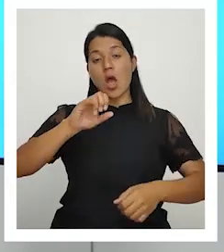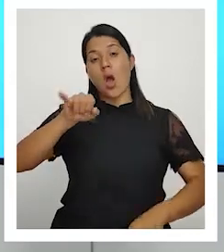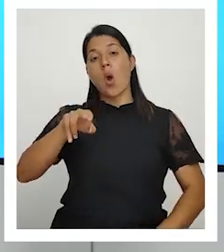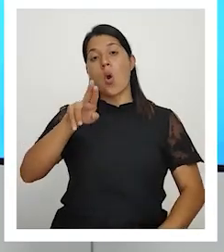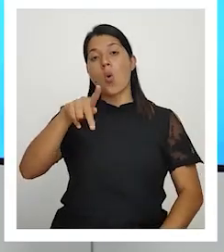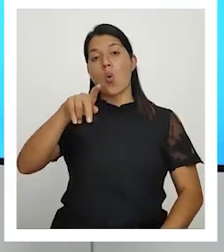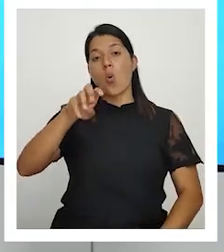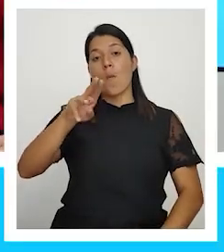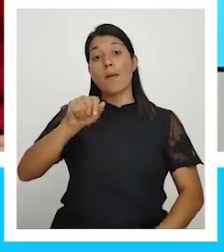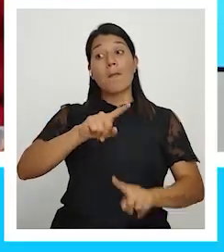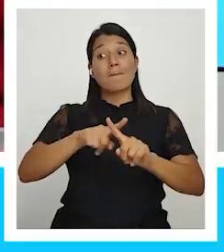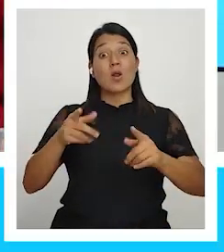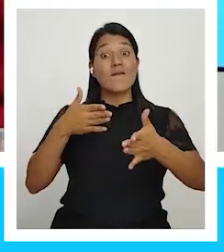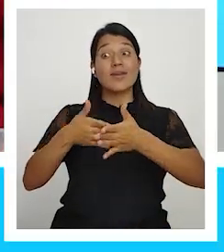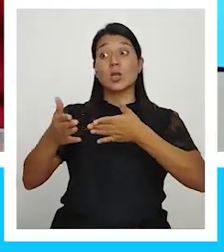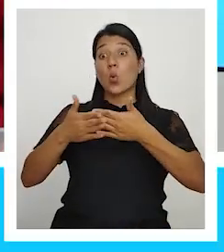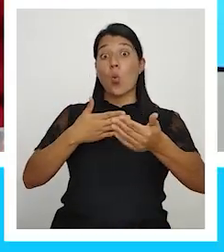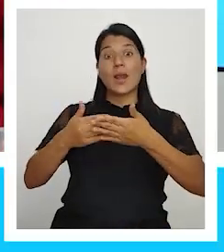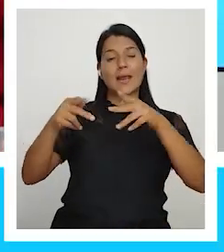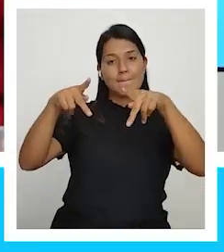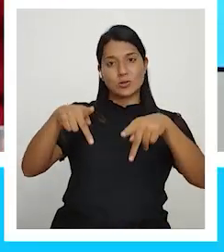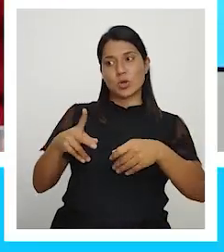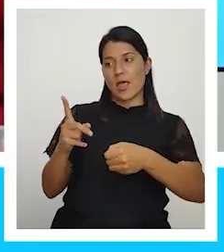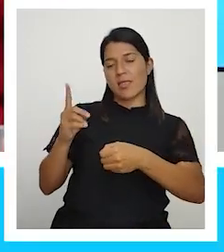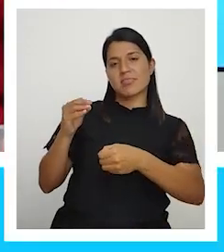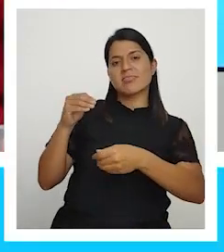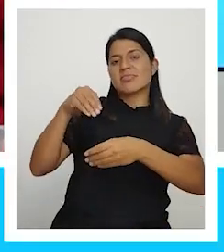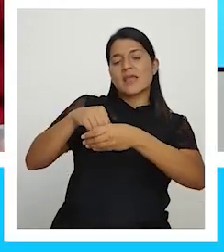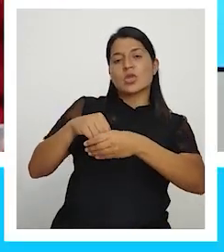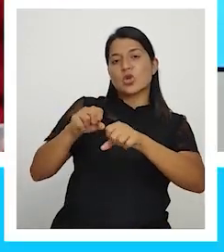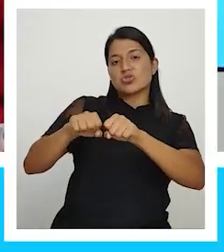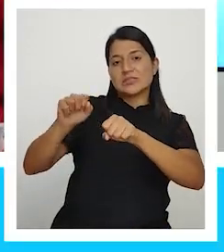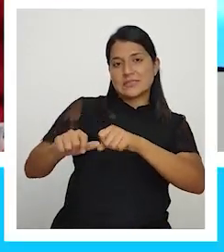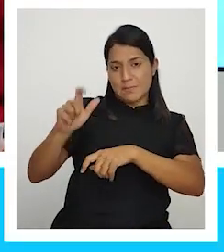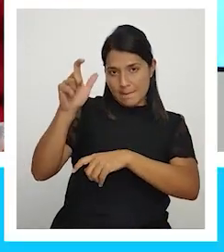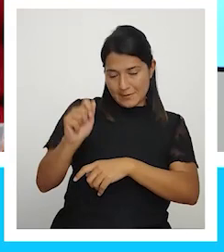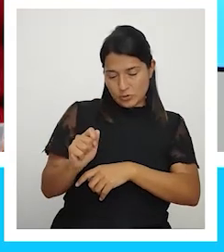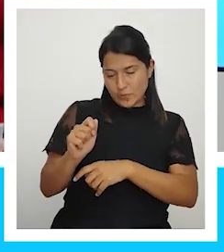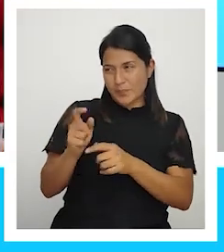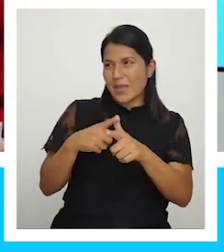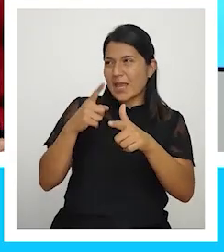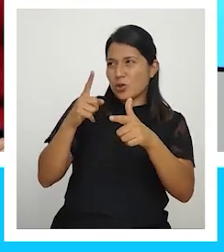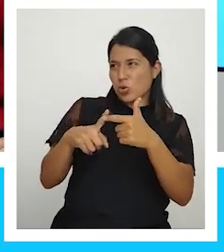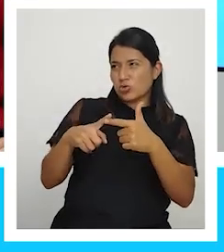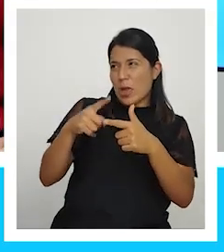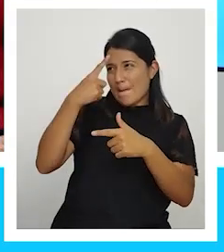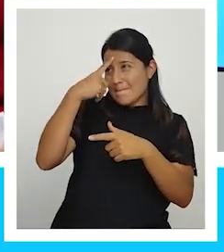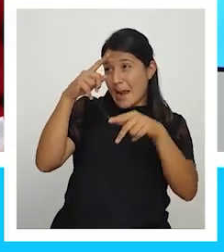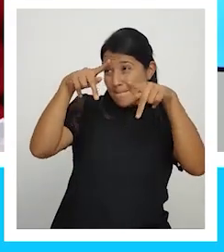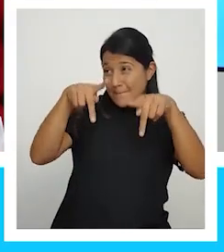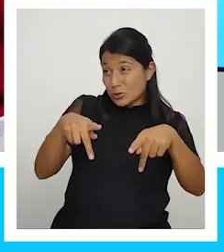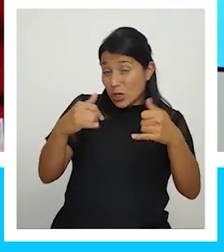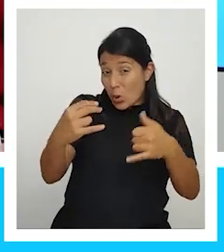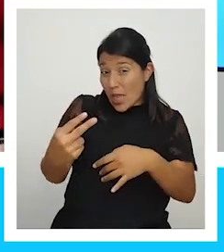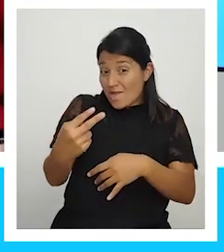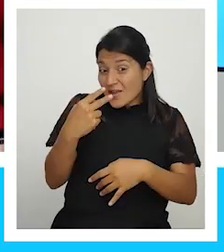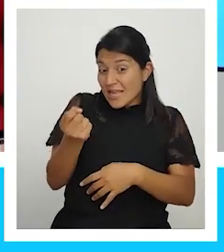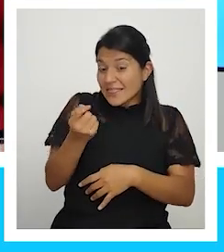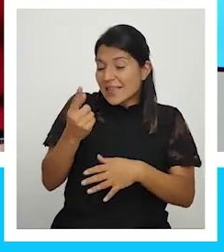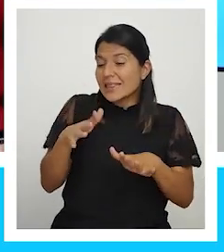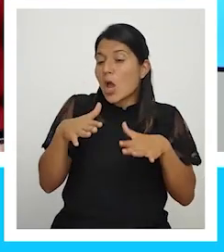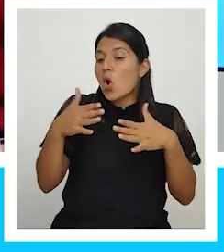Bueno, precisamente, don Carlos, para que la gente que está en casa nos entienda cómo me afecta a mí directamente, ¿cuál es el